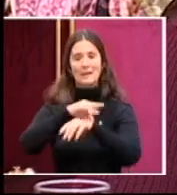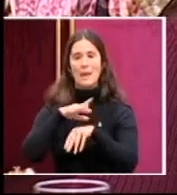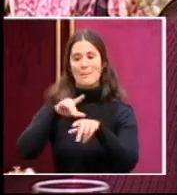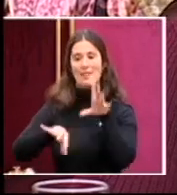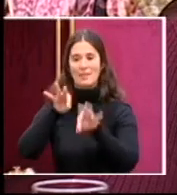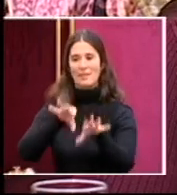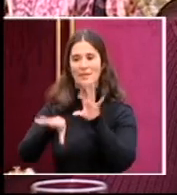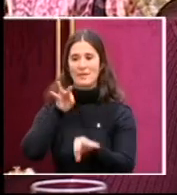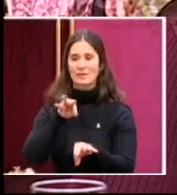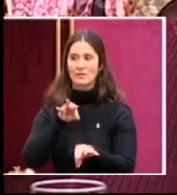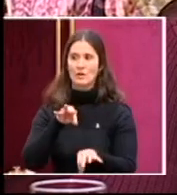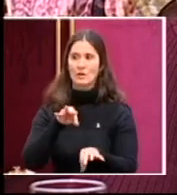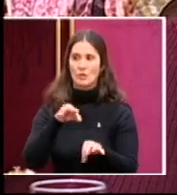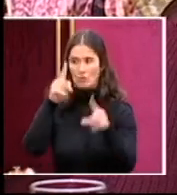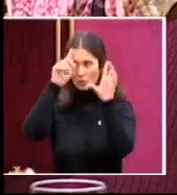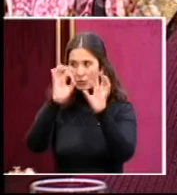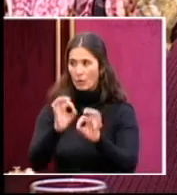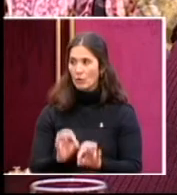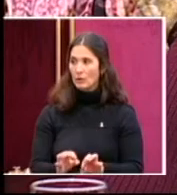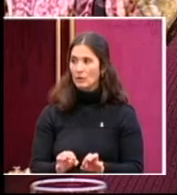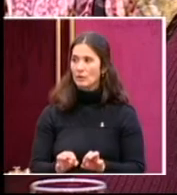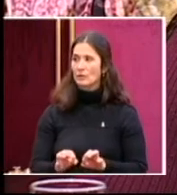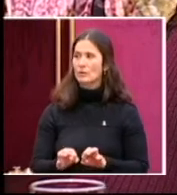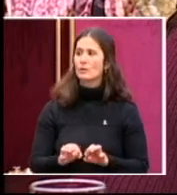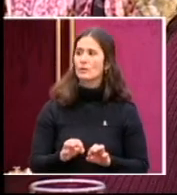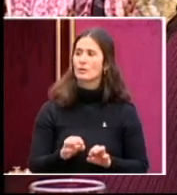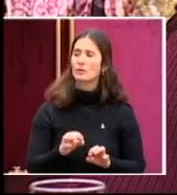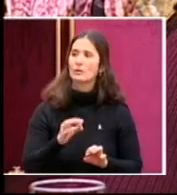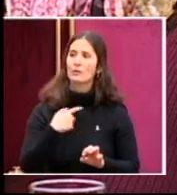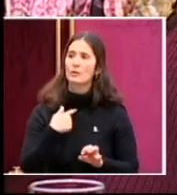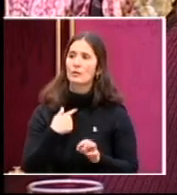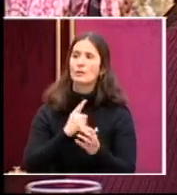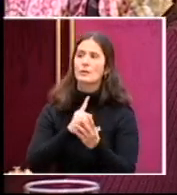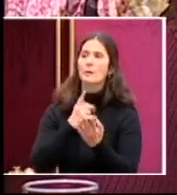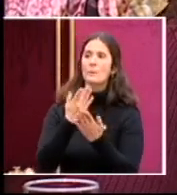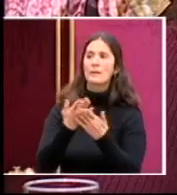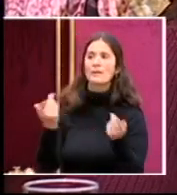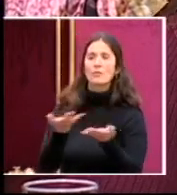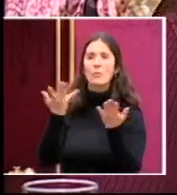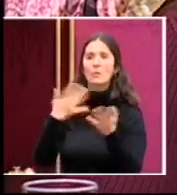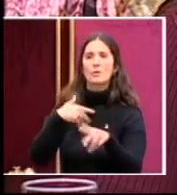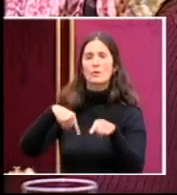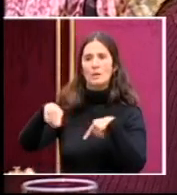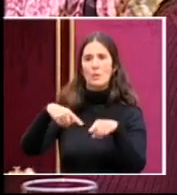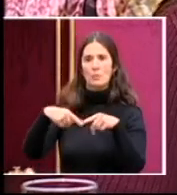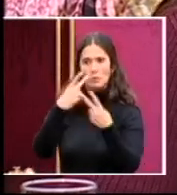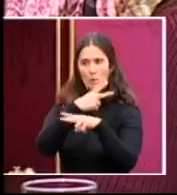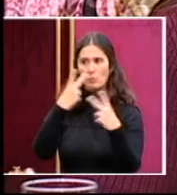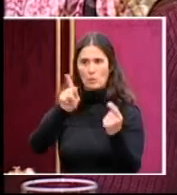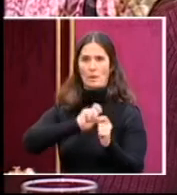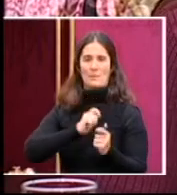decisiones concretas. Tenemos que pedir transporte público, que eso además también económicamente nos